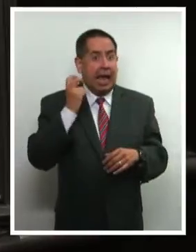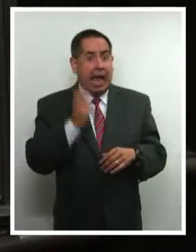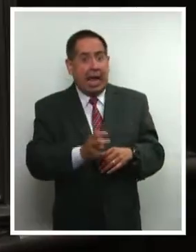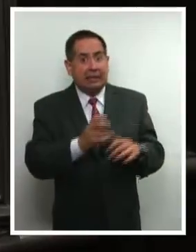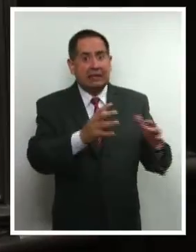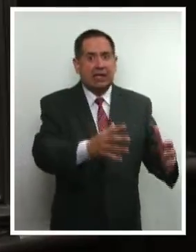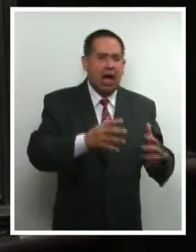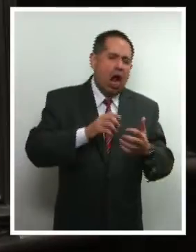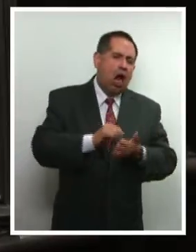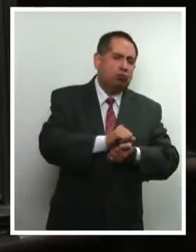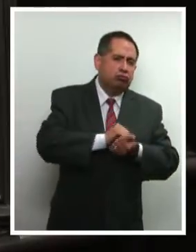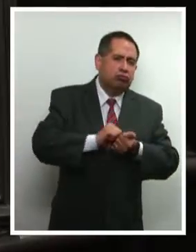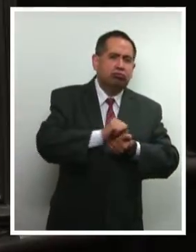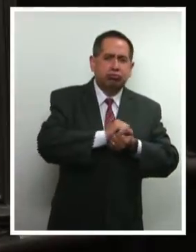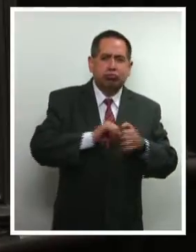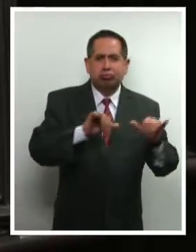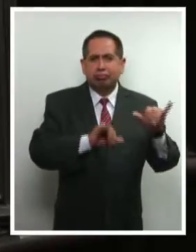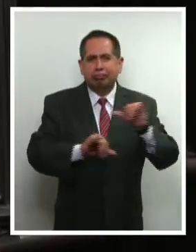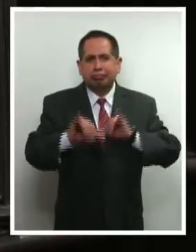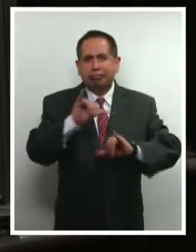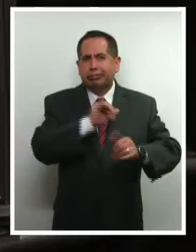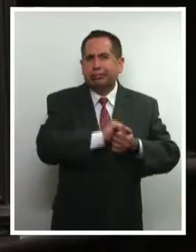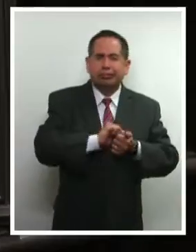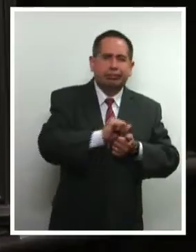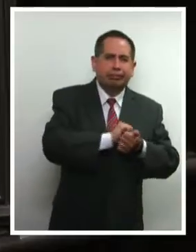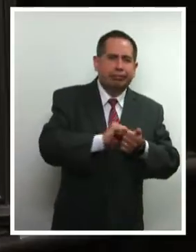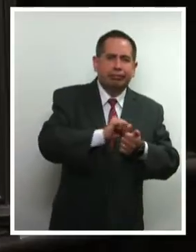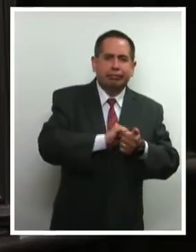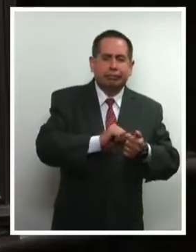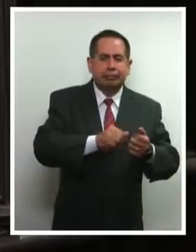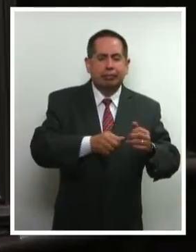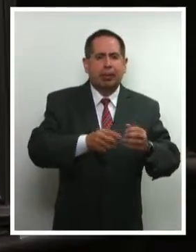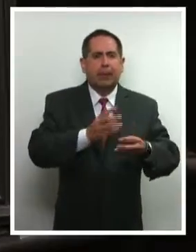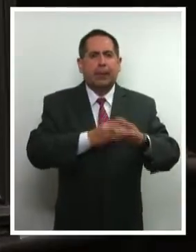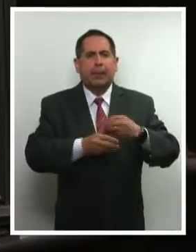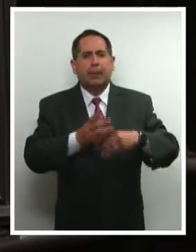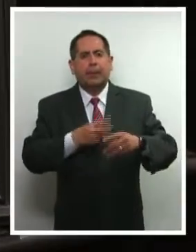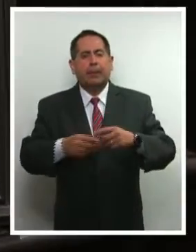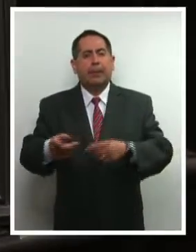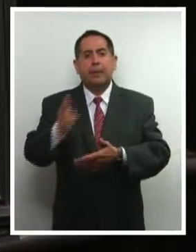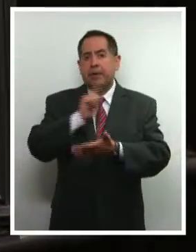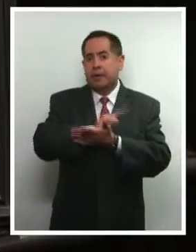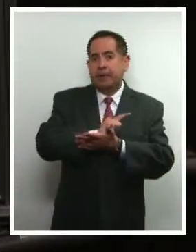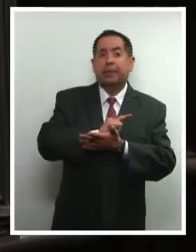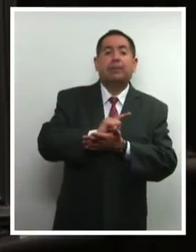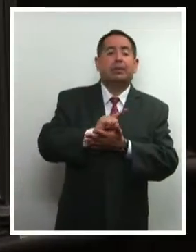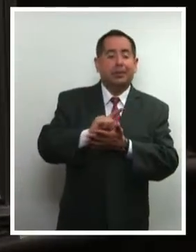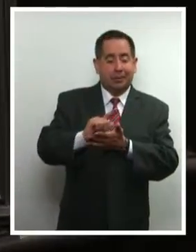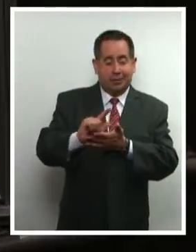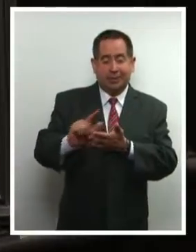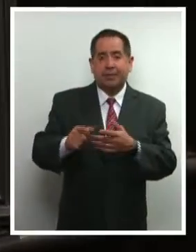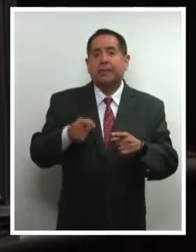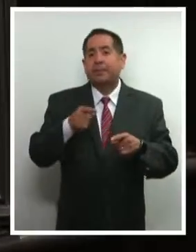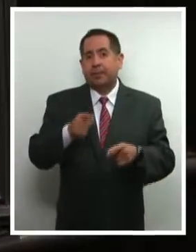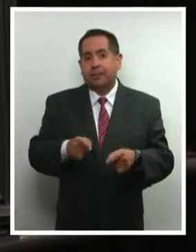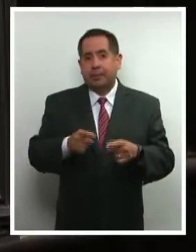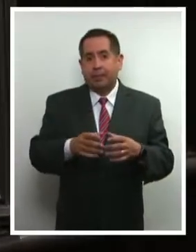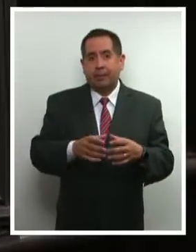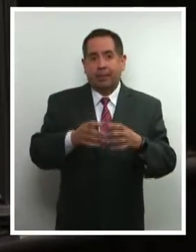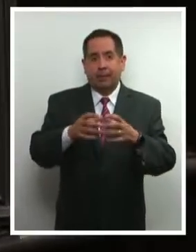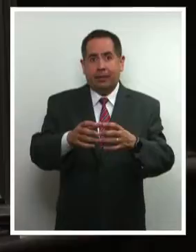los domicilios particulares, en los comercios, la van a tratar, pero no la